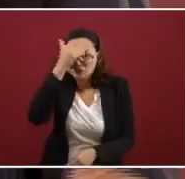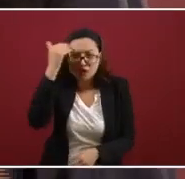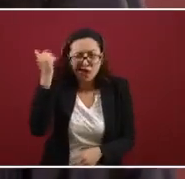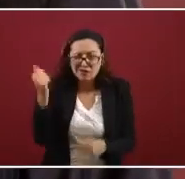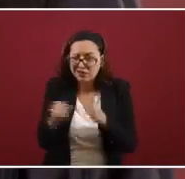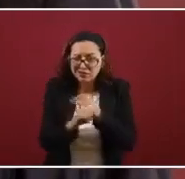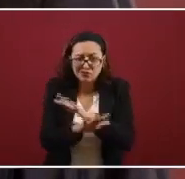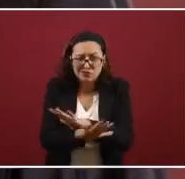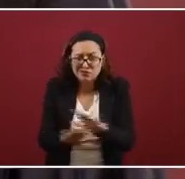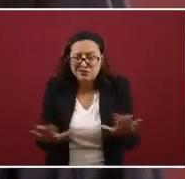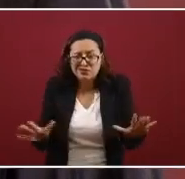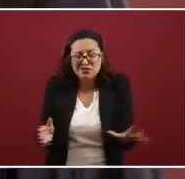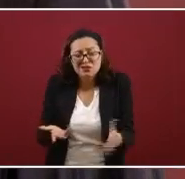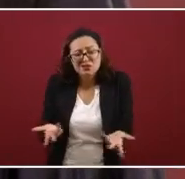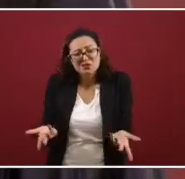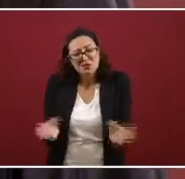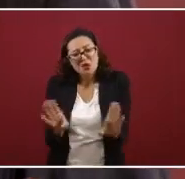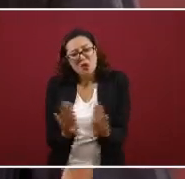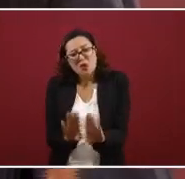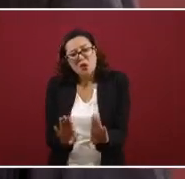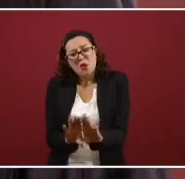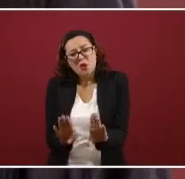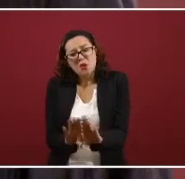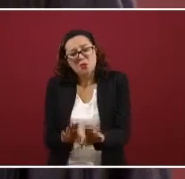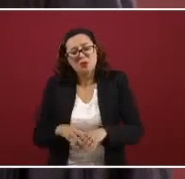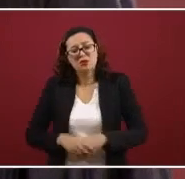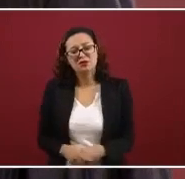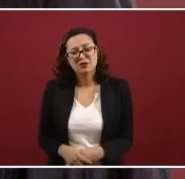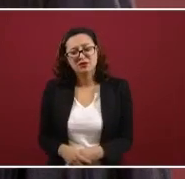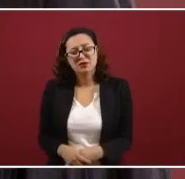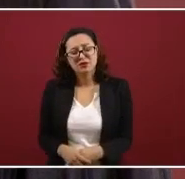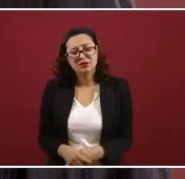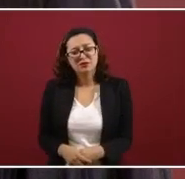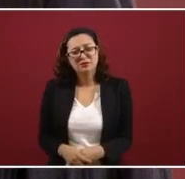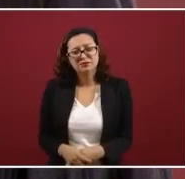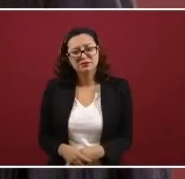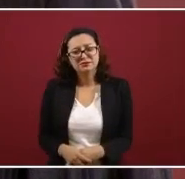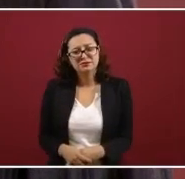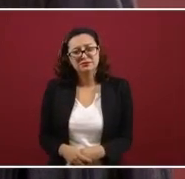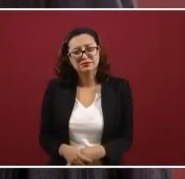la información? Ni siquiera la información.